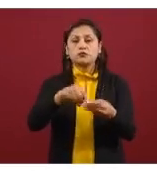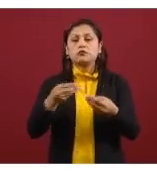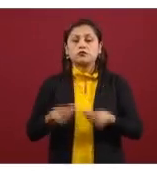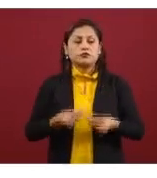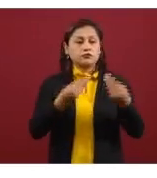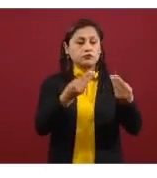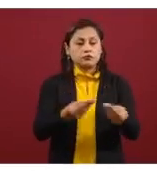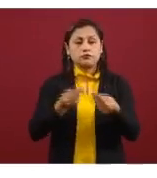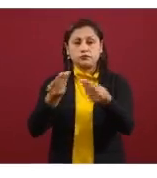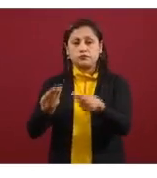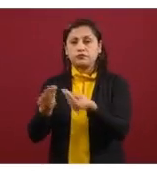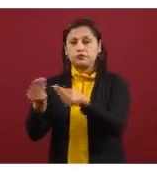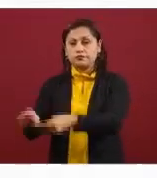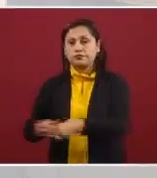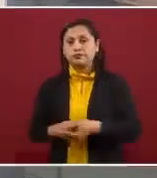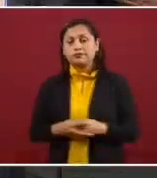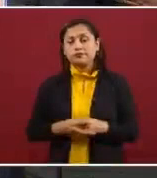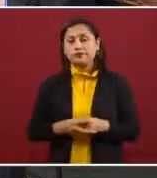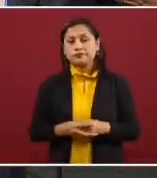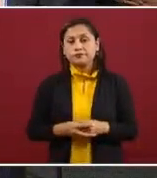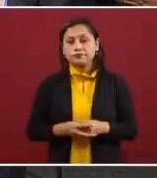La siguiente, por favor.